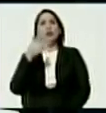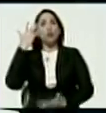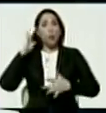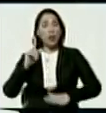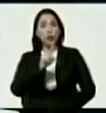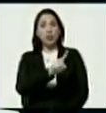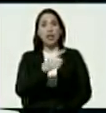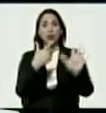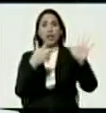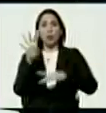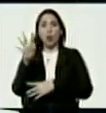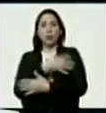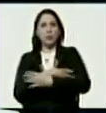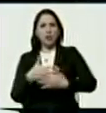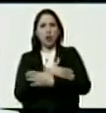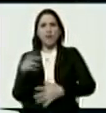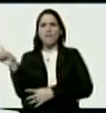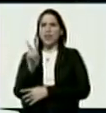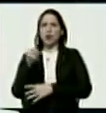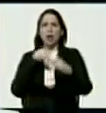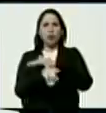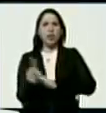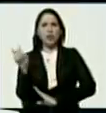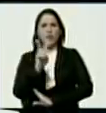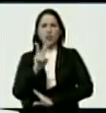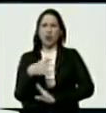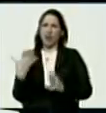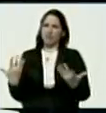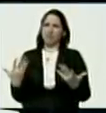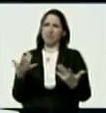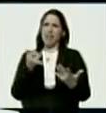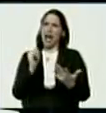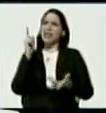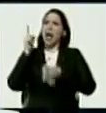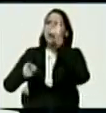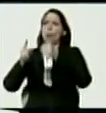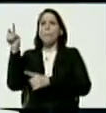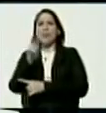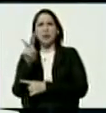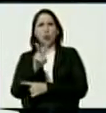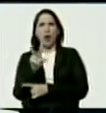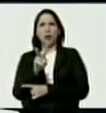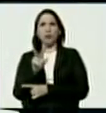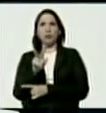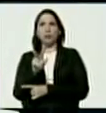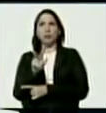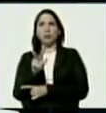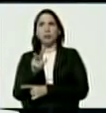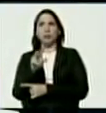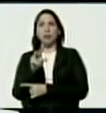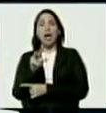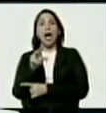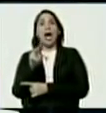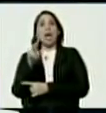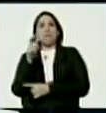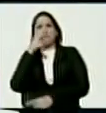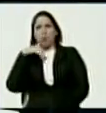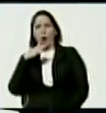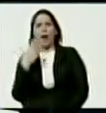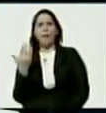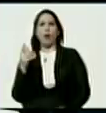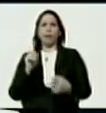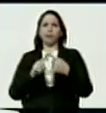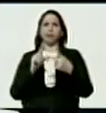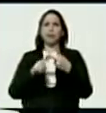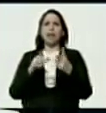para los venezolanos dentro de Venezuela? ¿Hay algún venezolano en Antímano, en Santa